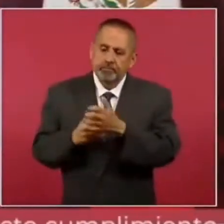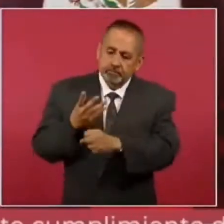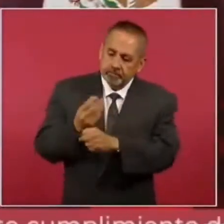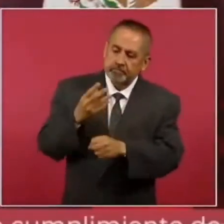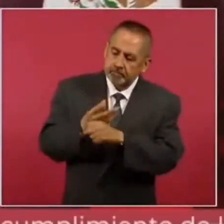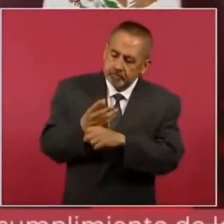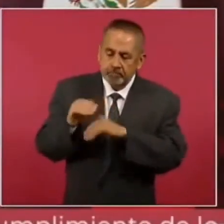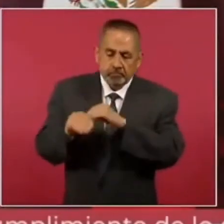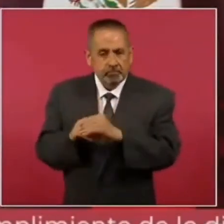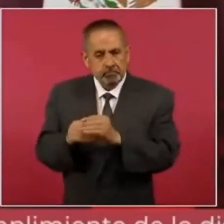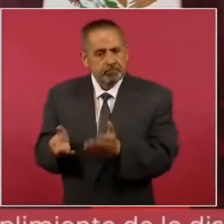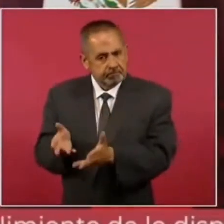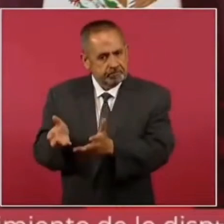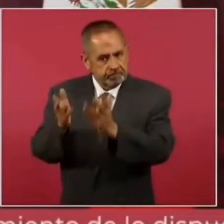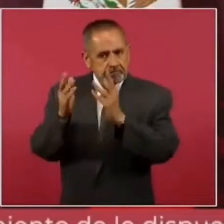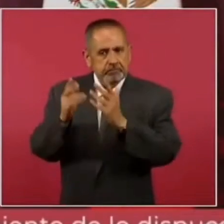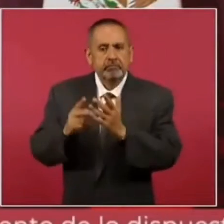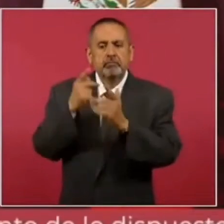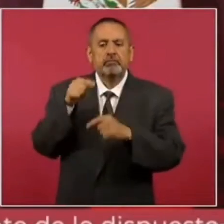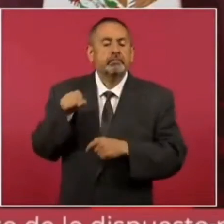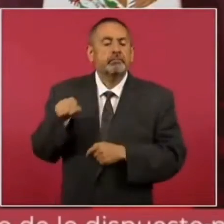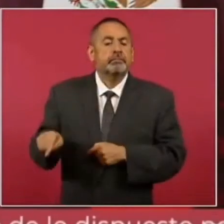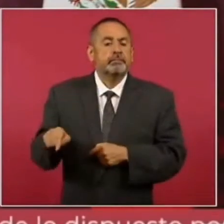recuperación de